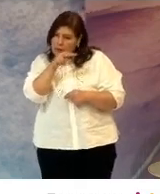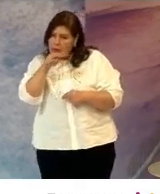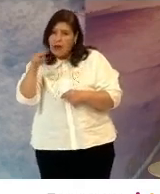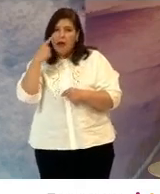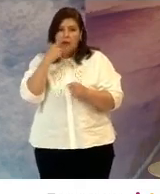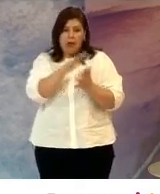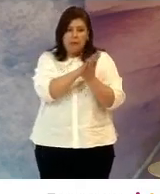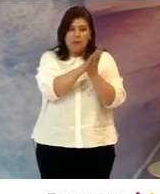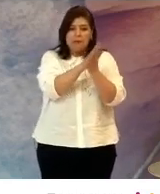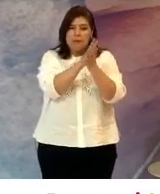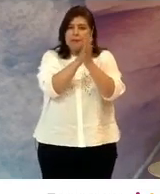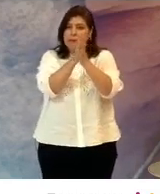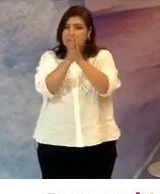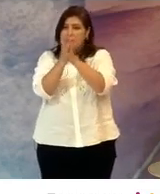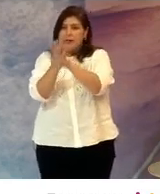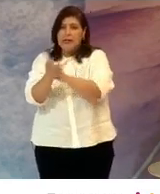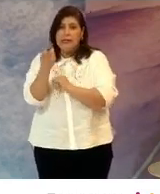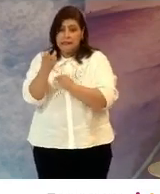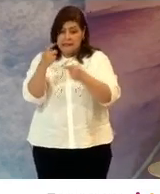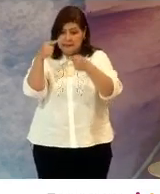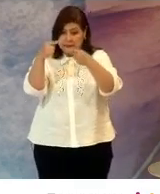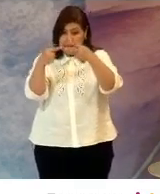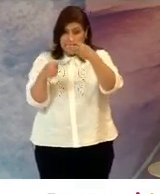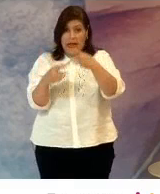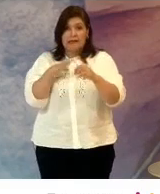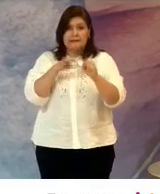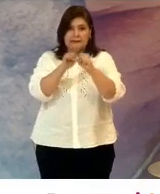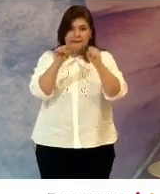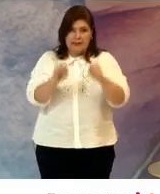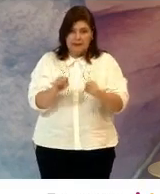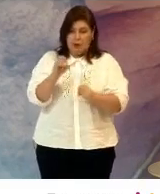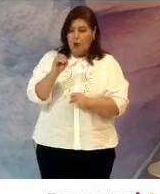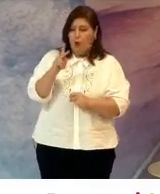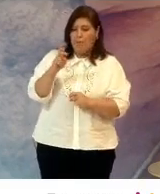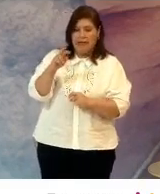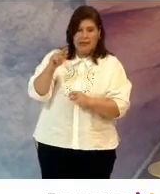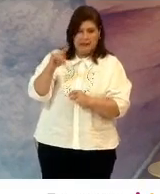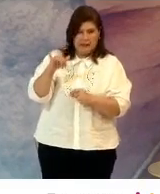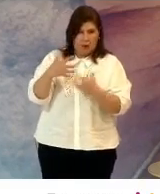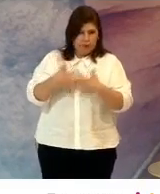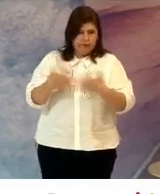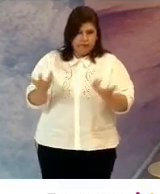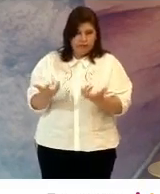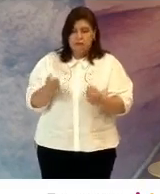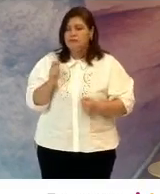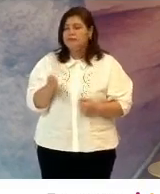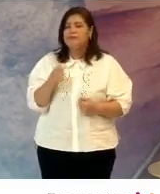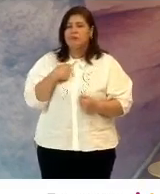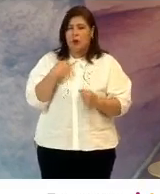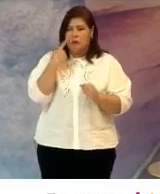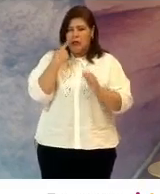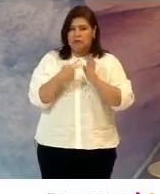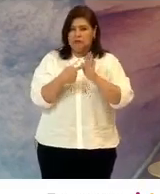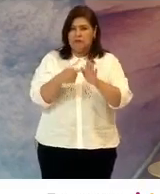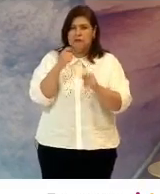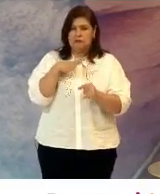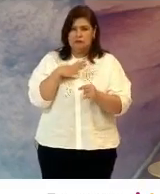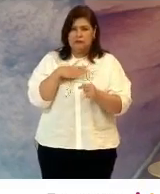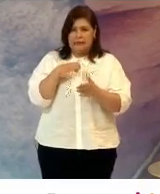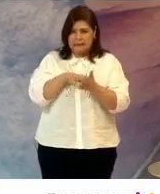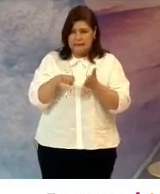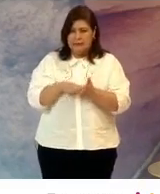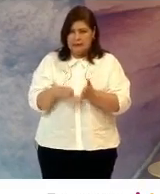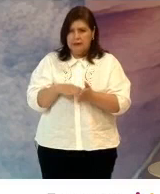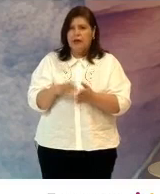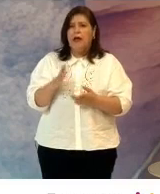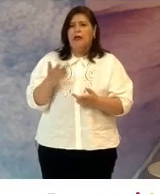transición de estos tres sistemas operativos. Voy a darles algunos ejemplos y voy rápido porque asumo que ya